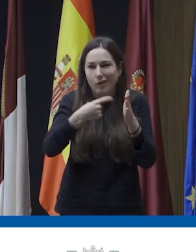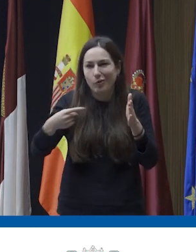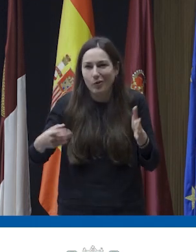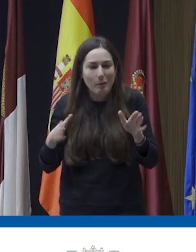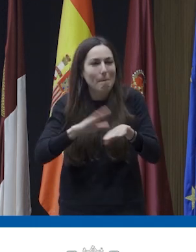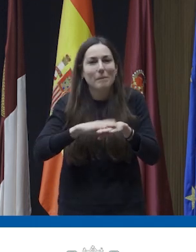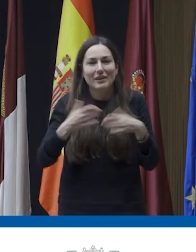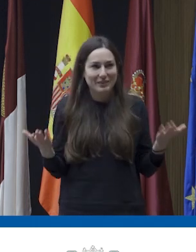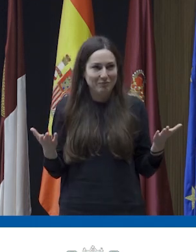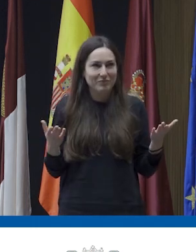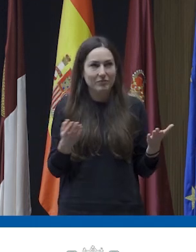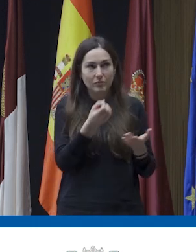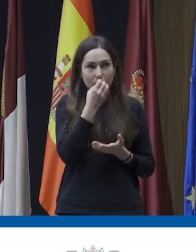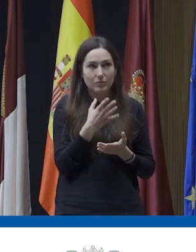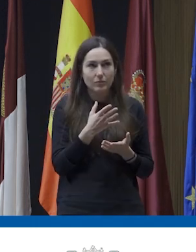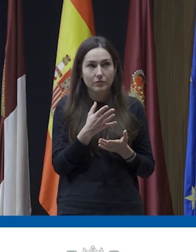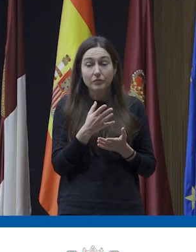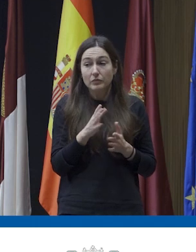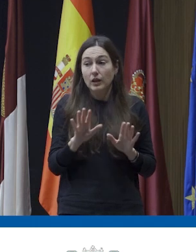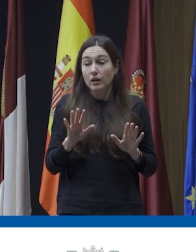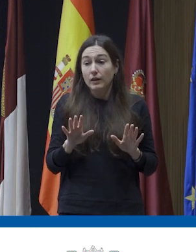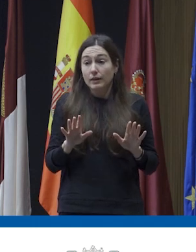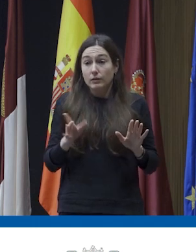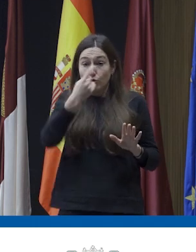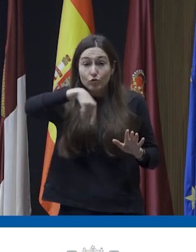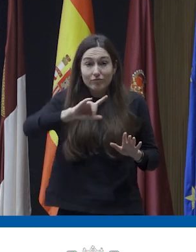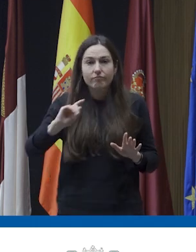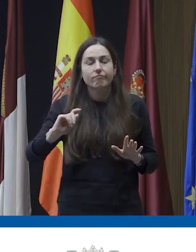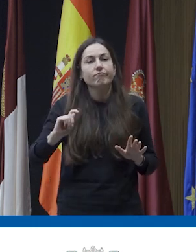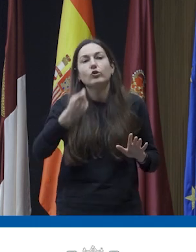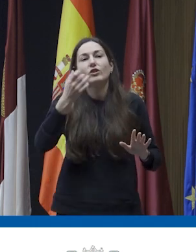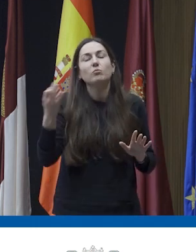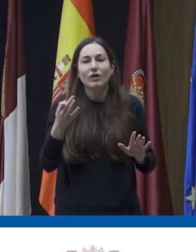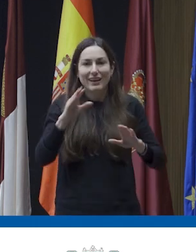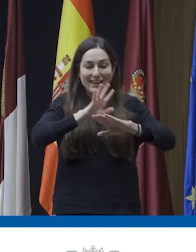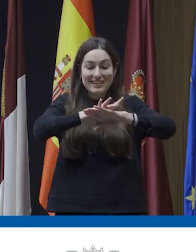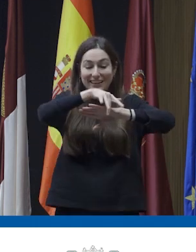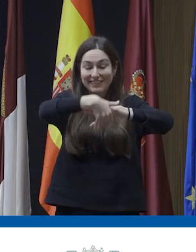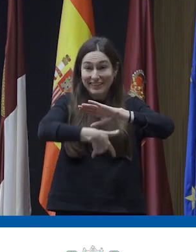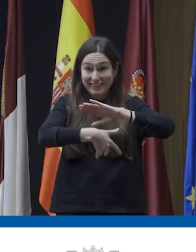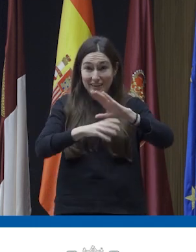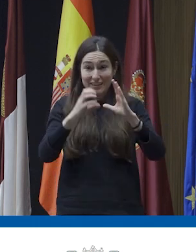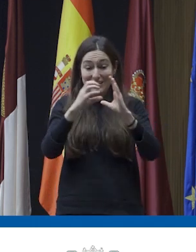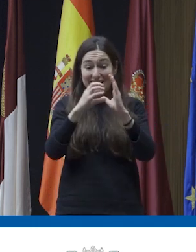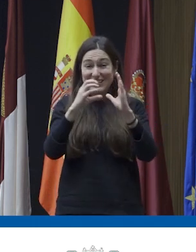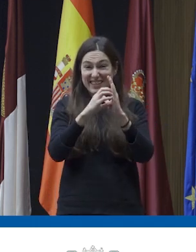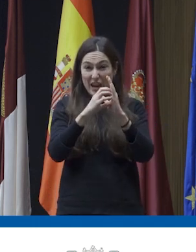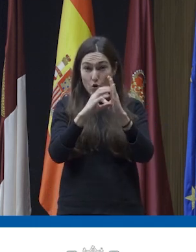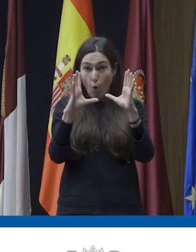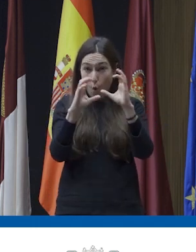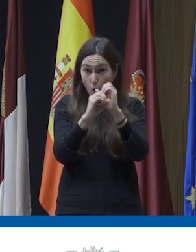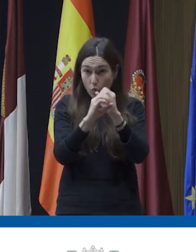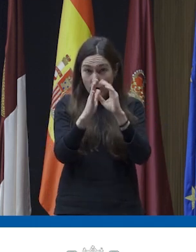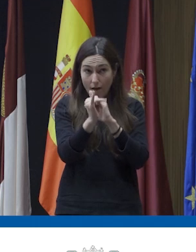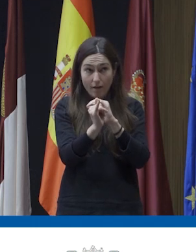pues vamos a conseguir de esta manera que la catarata, que es la opacidad del cristalino que tenemos así, vamos a quitar, por